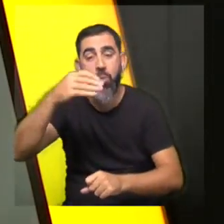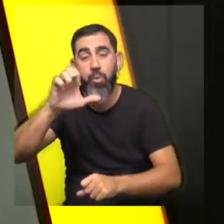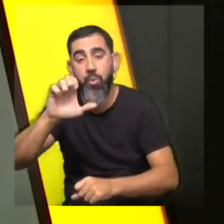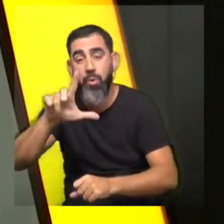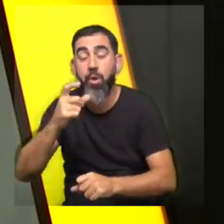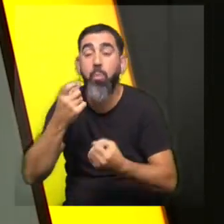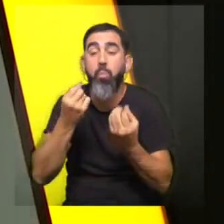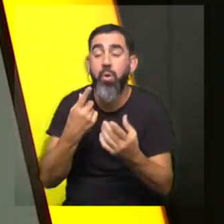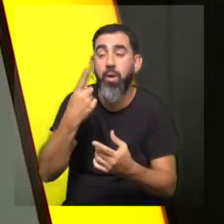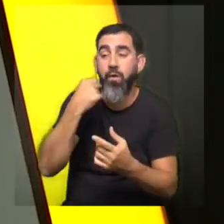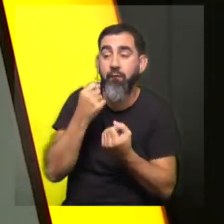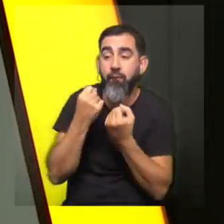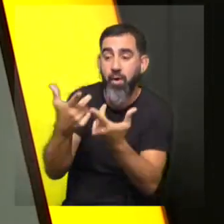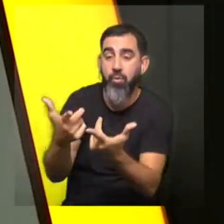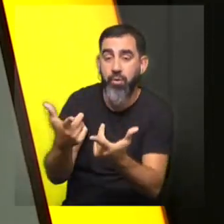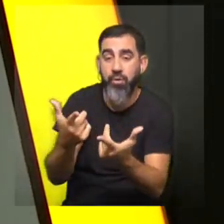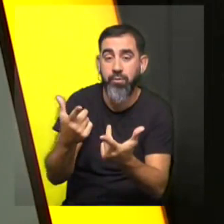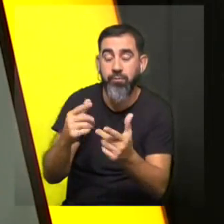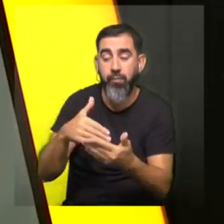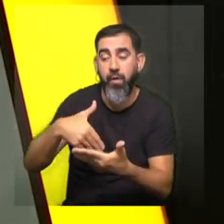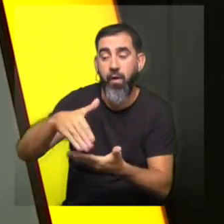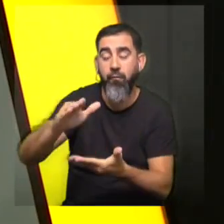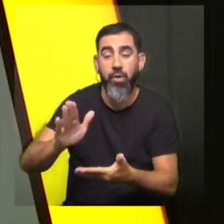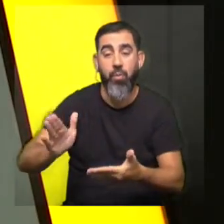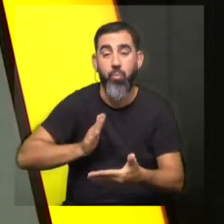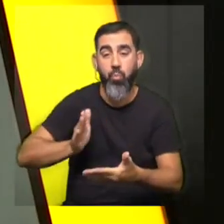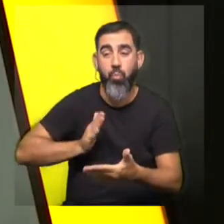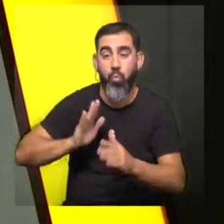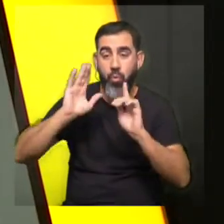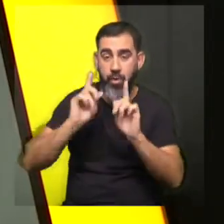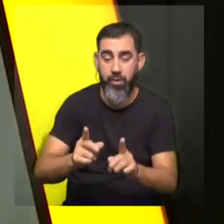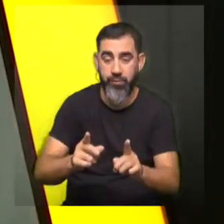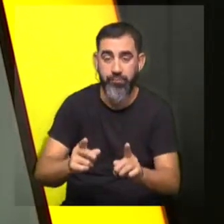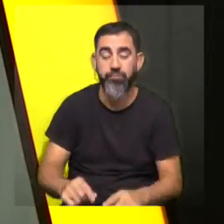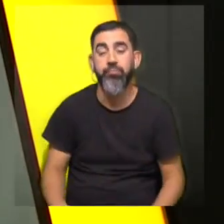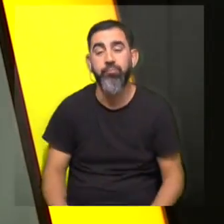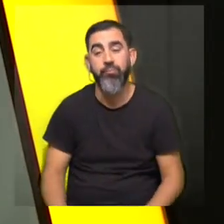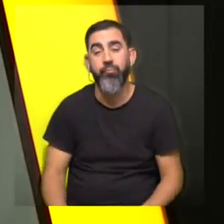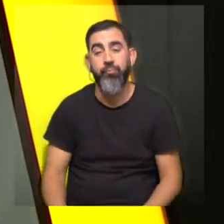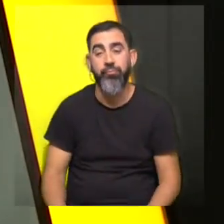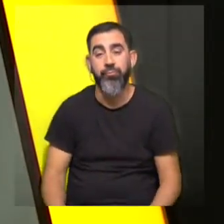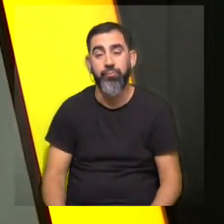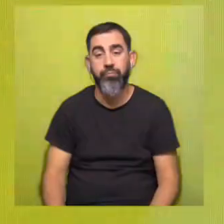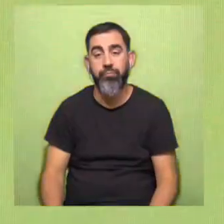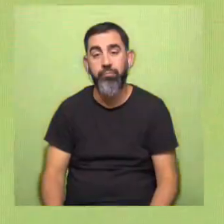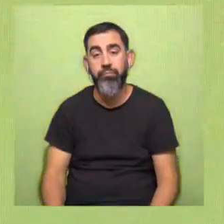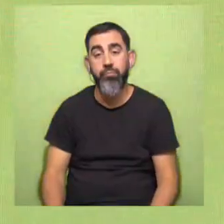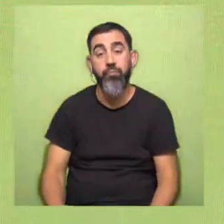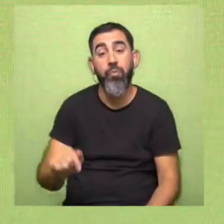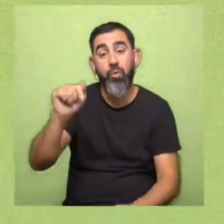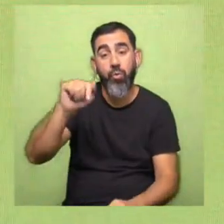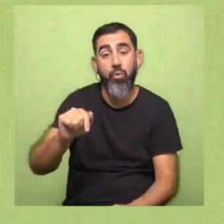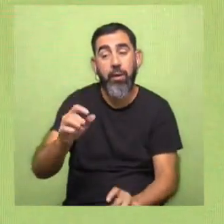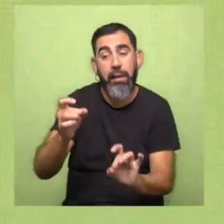varones y se dejó afuera a Rosalind Franklin, que eso es toda una historia aparte, pero bueno, vale la pena mencionarlo. Simplemente decir que hoy casi